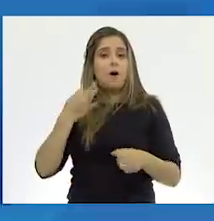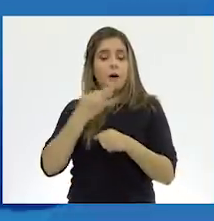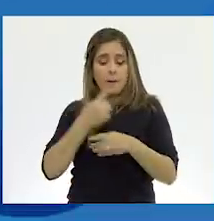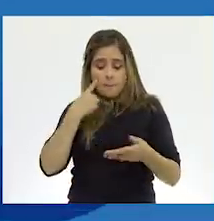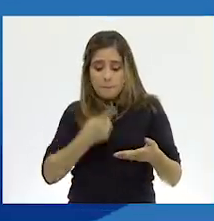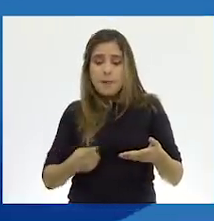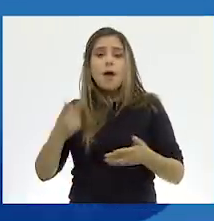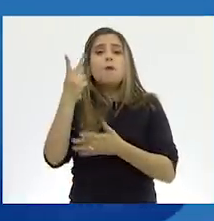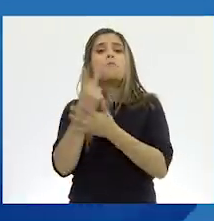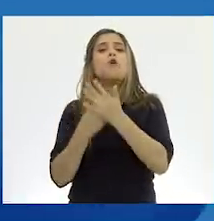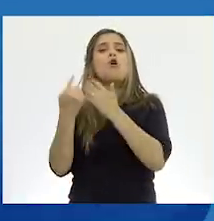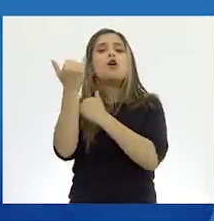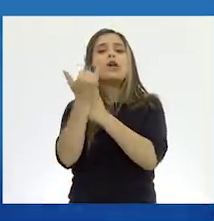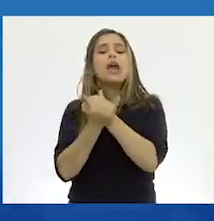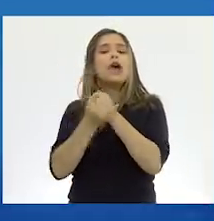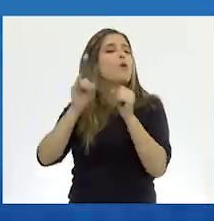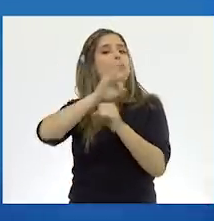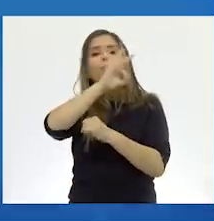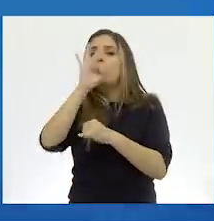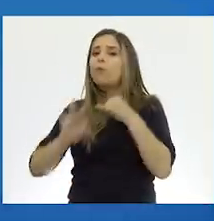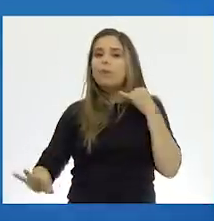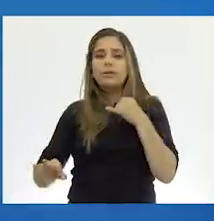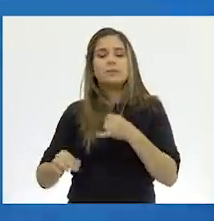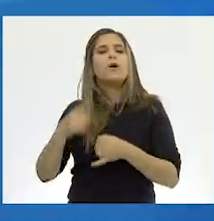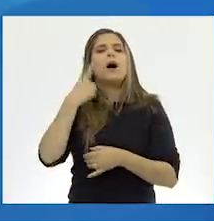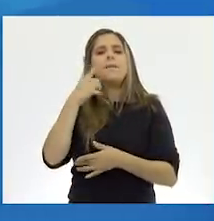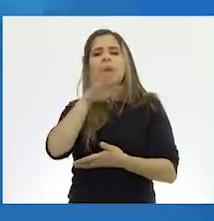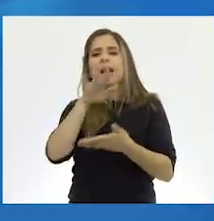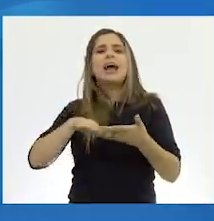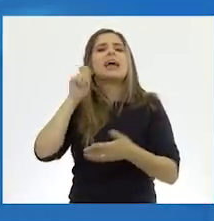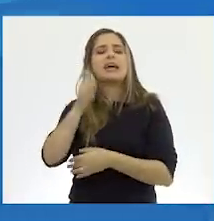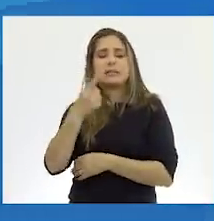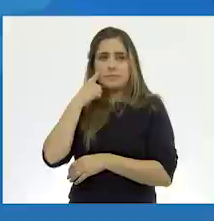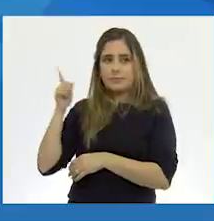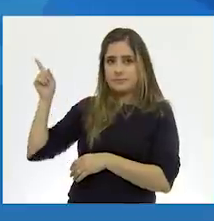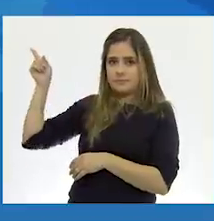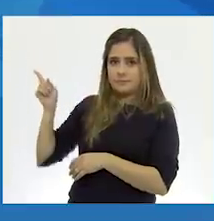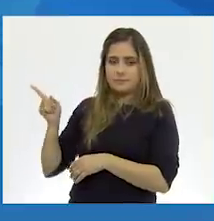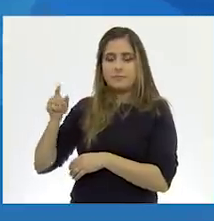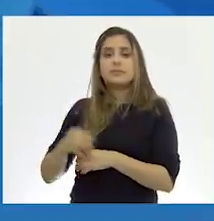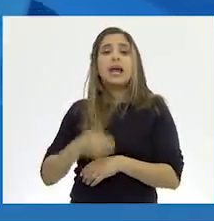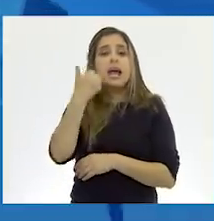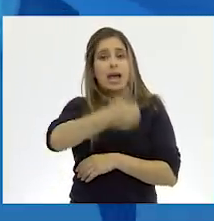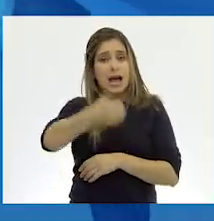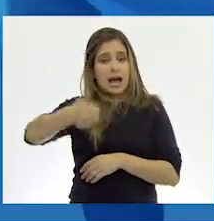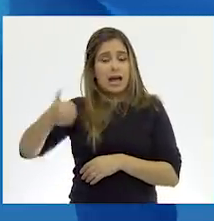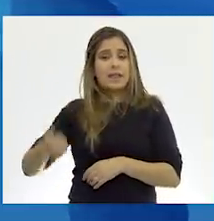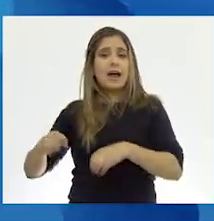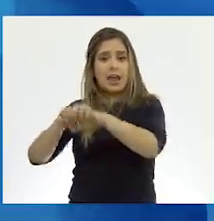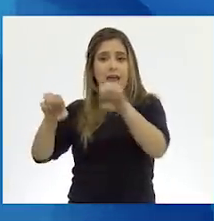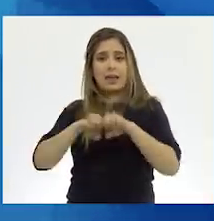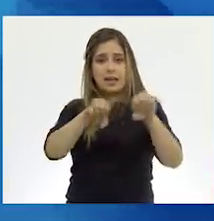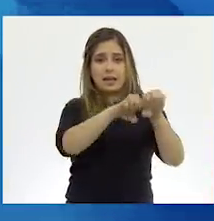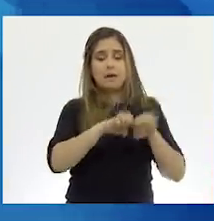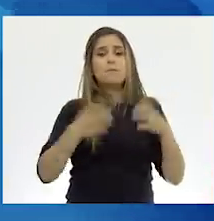producto final. Vamos a leerlo. Vamos a ver qué dice. Dice, producto final. Cada equipo elaborará un folleto con los textos que copió en su